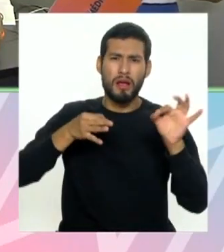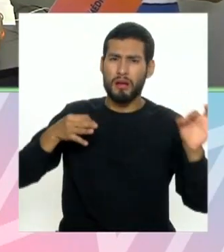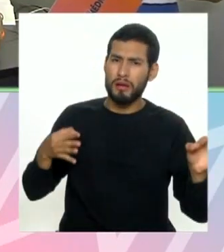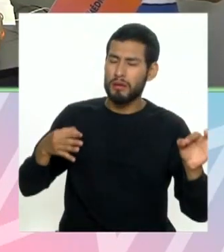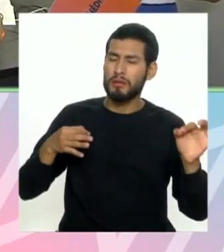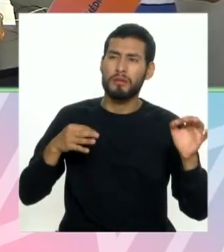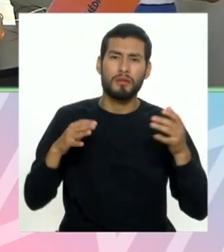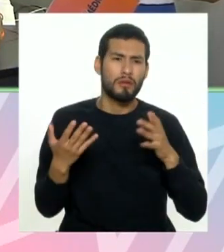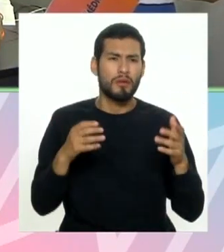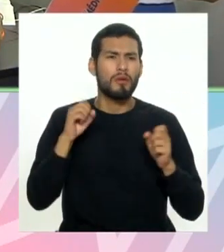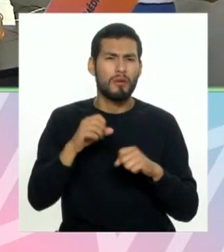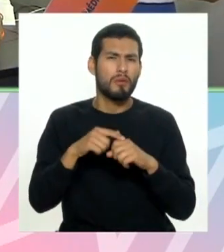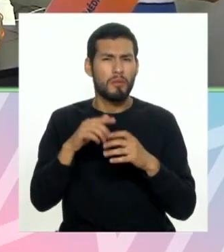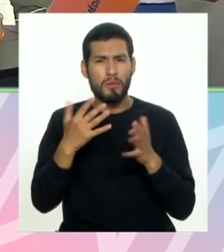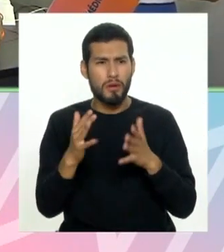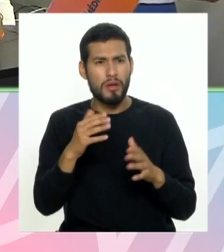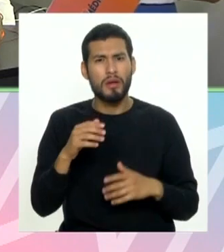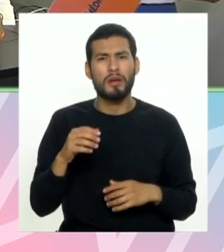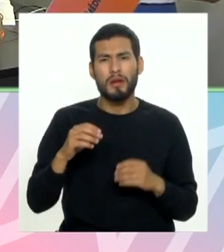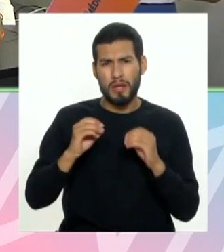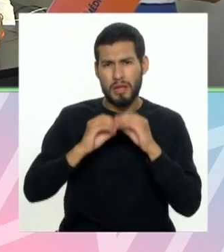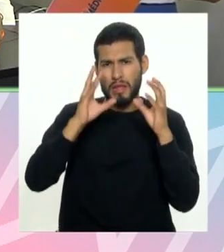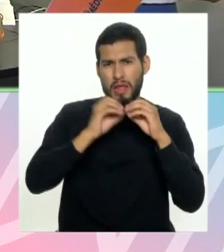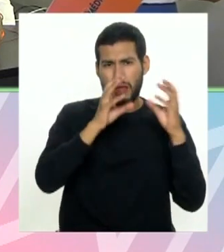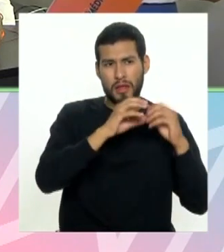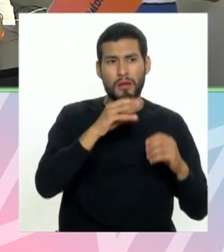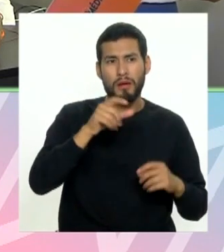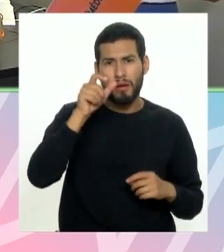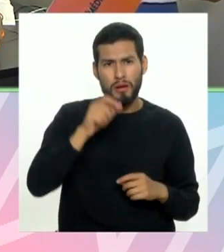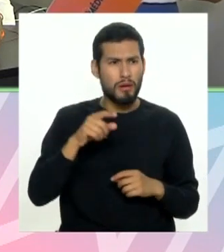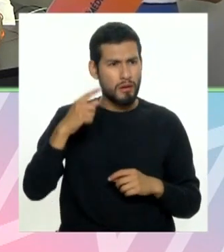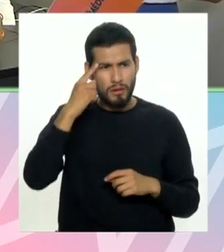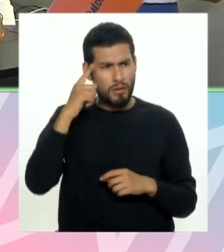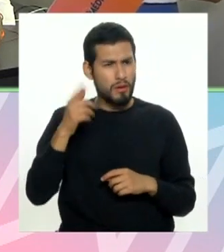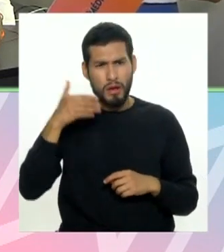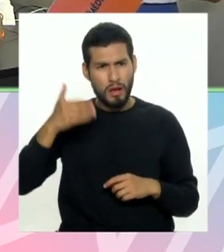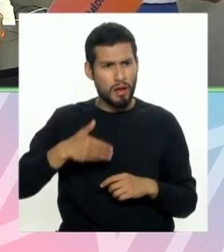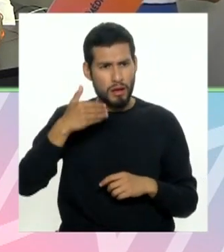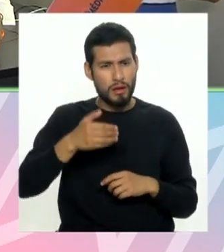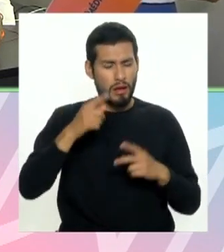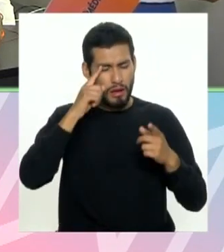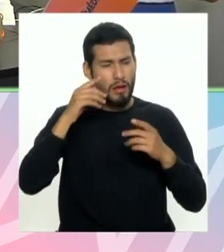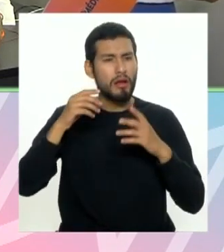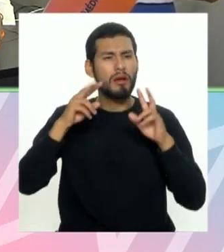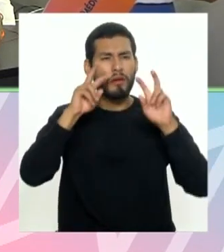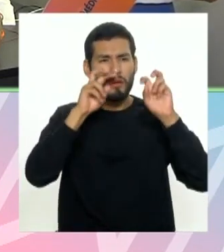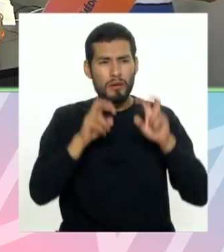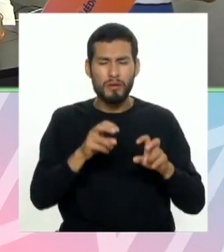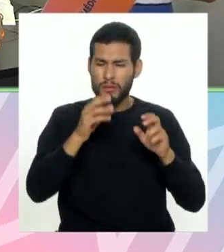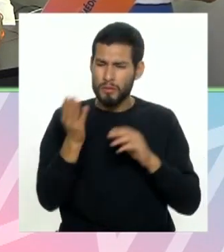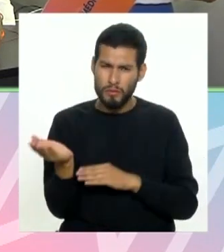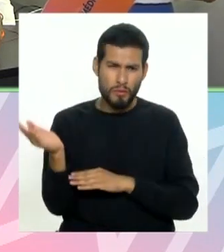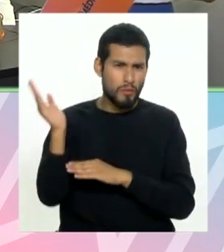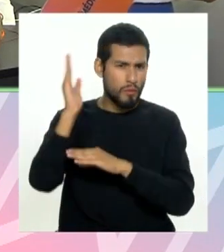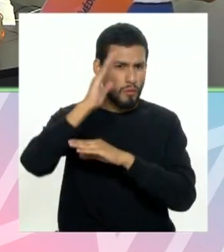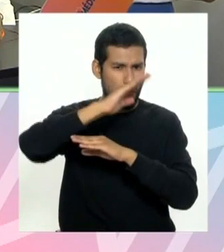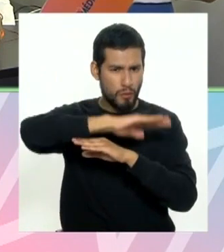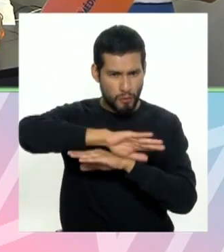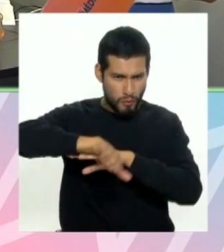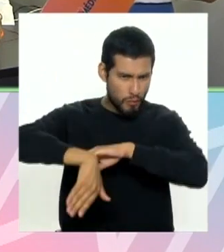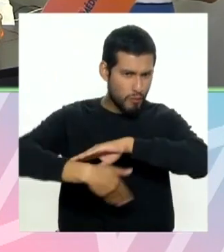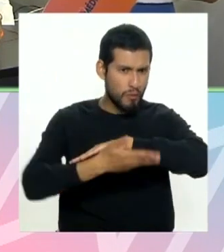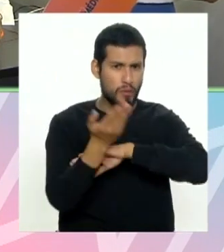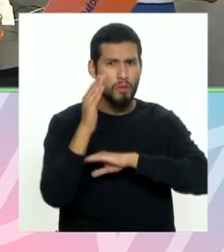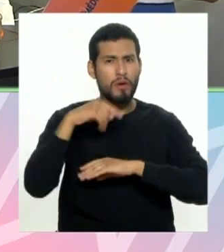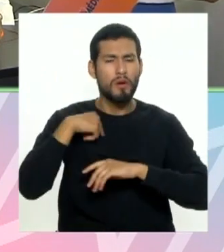prolongados que duren a veces hasta días, porque a veces el paciente no tiene una frecuencia de crisis. Lo que buscamos acá es no solo ver